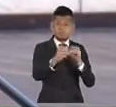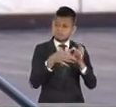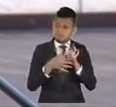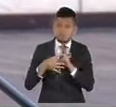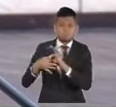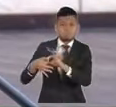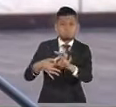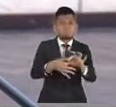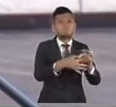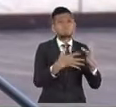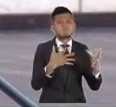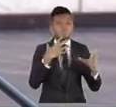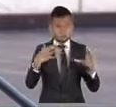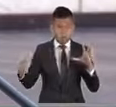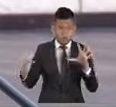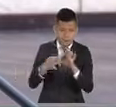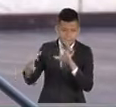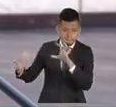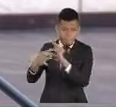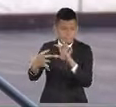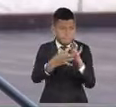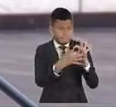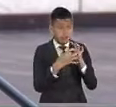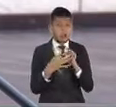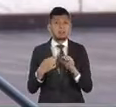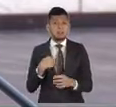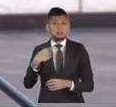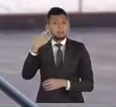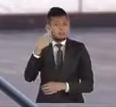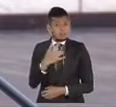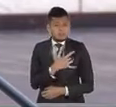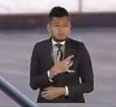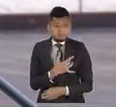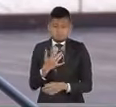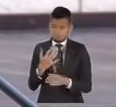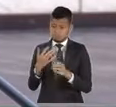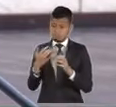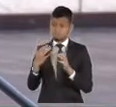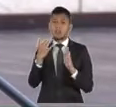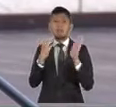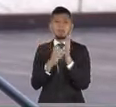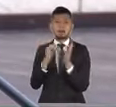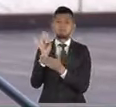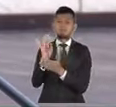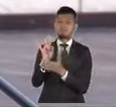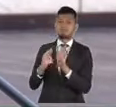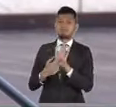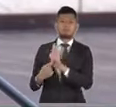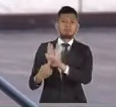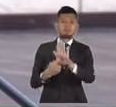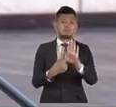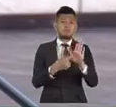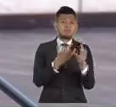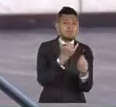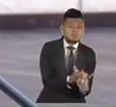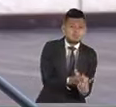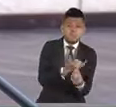es alianzas. Y realmente creo que aquí es un ejemplo de cómo vamos a